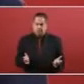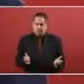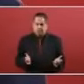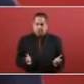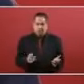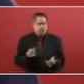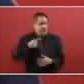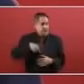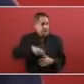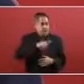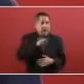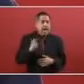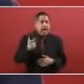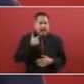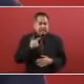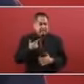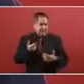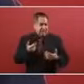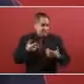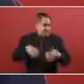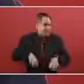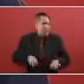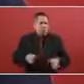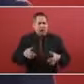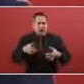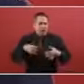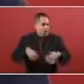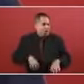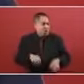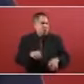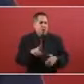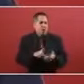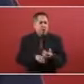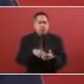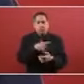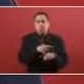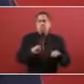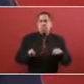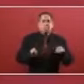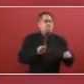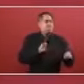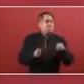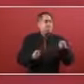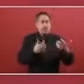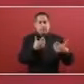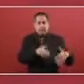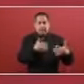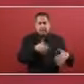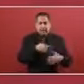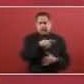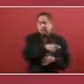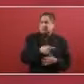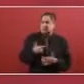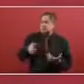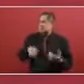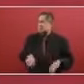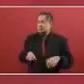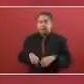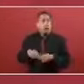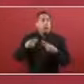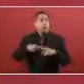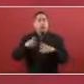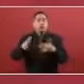se dedicaron a saquear, el gobierno era de ellos y se les olvidó el